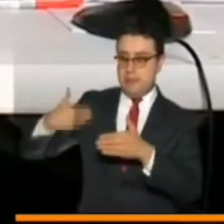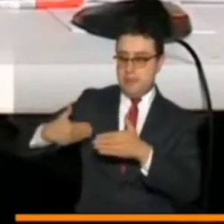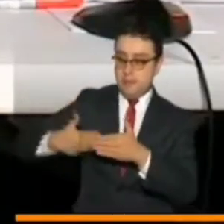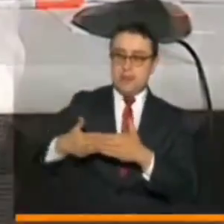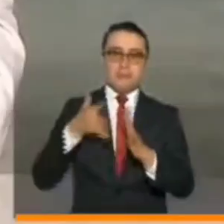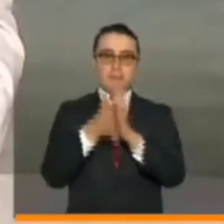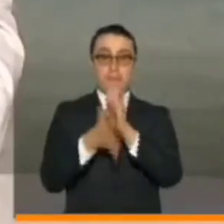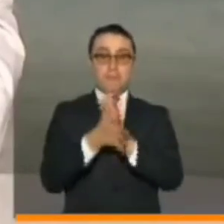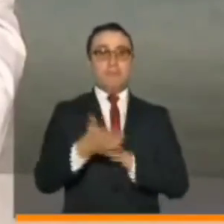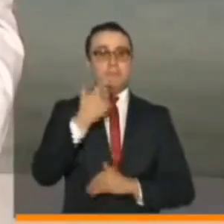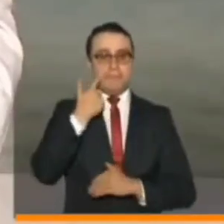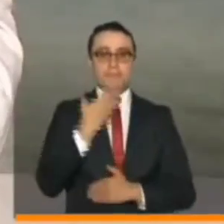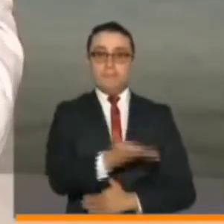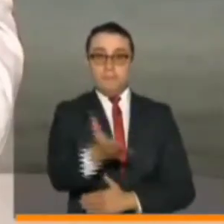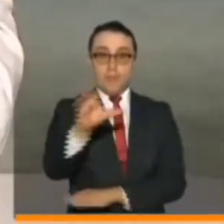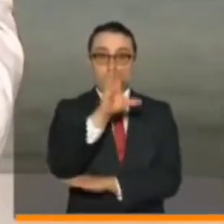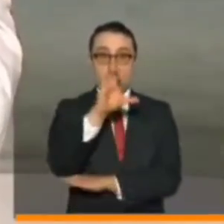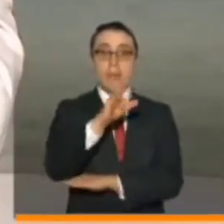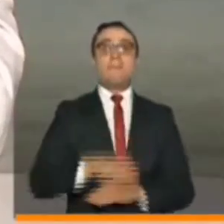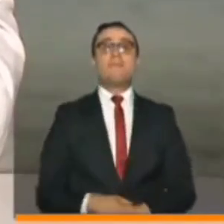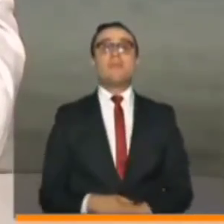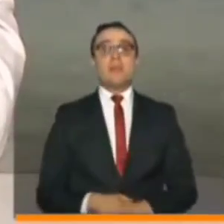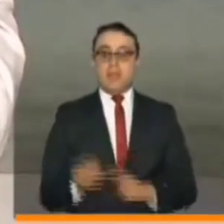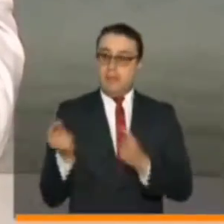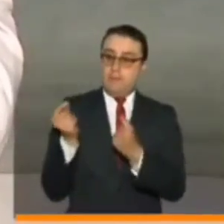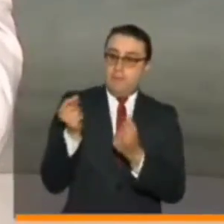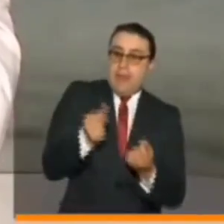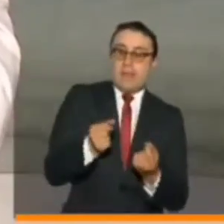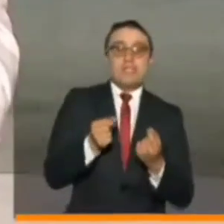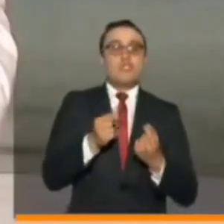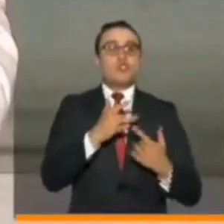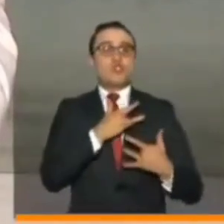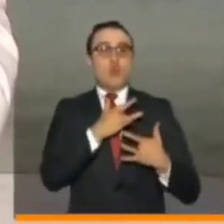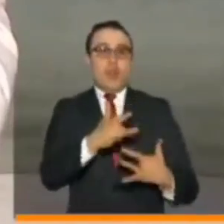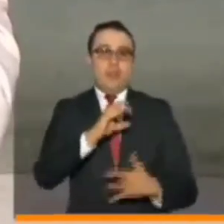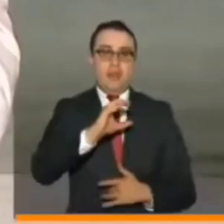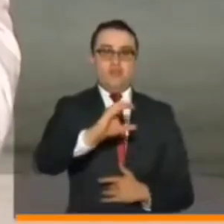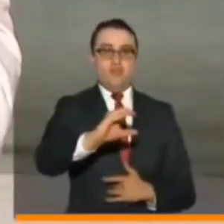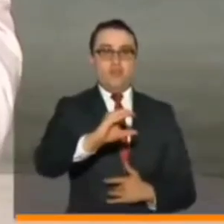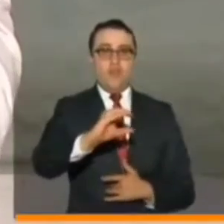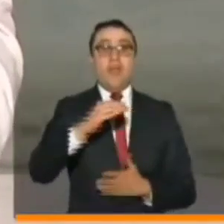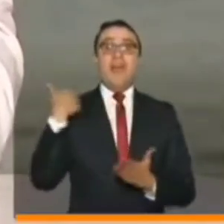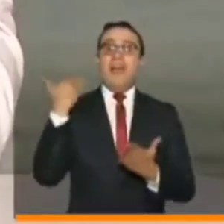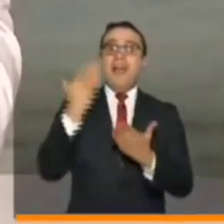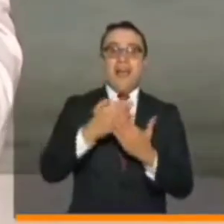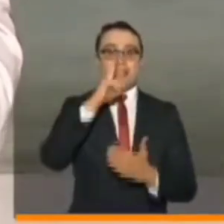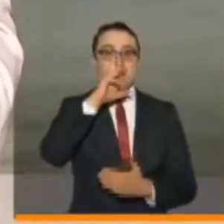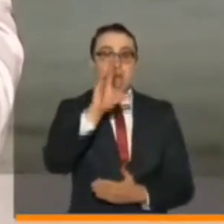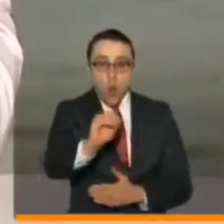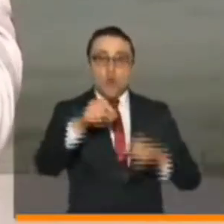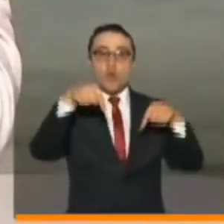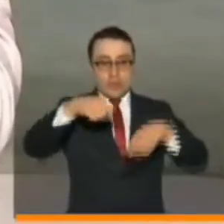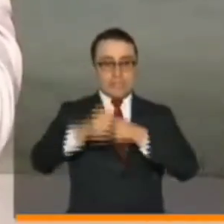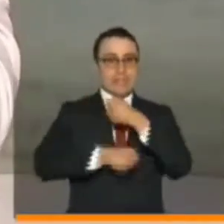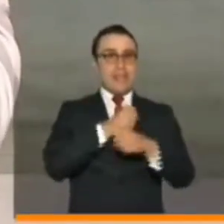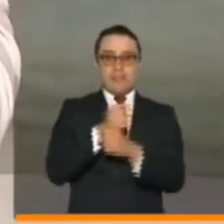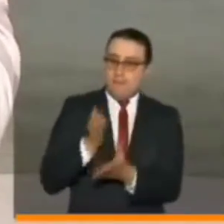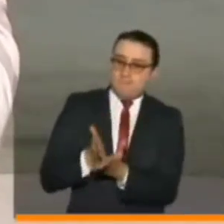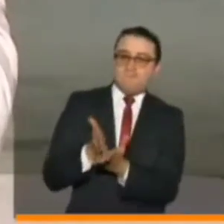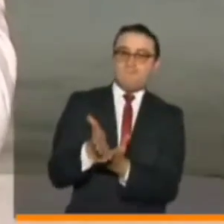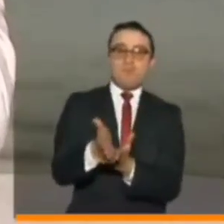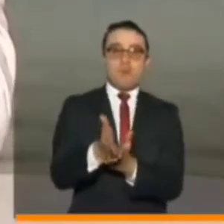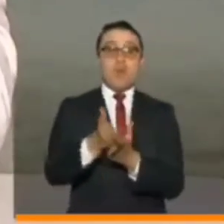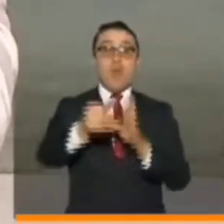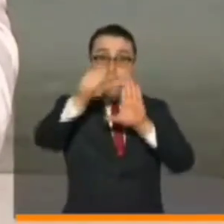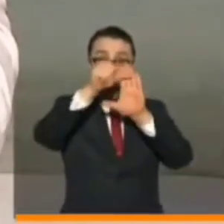Ingreso solidario está vigente en principio hasta el mes de junio de este año. Es decir, el programa